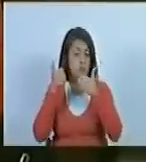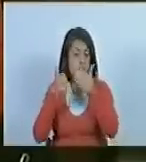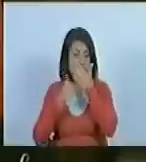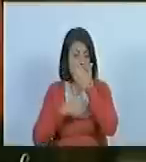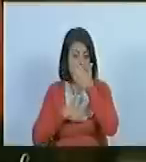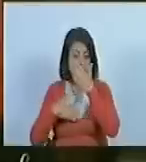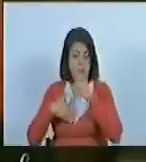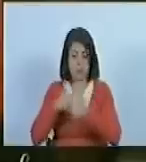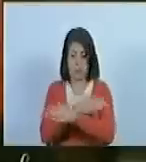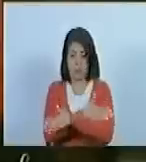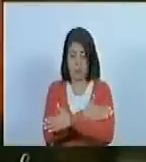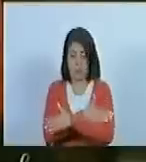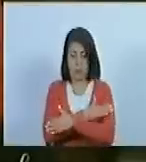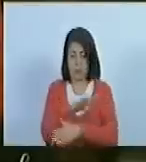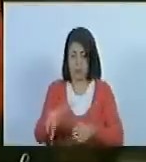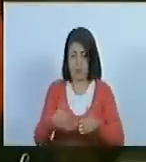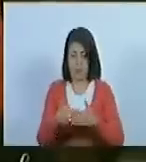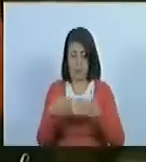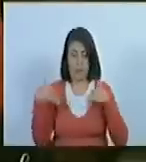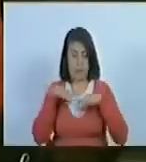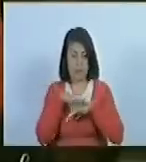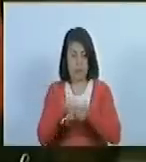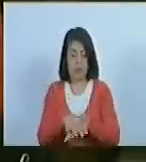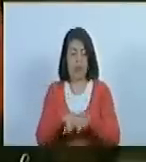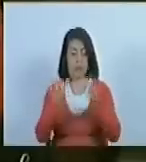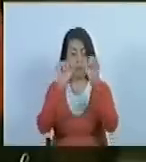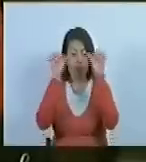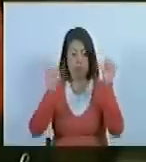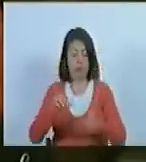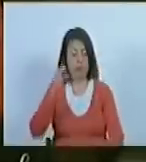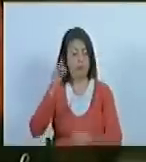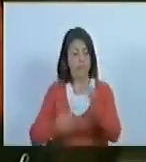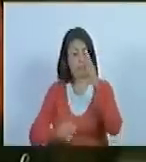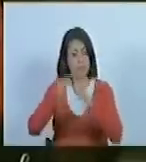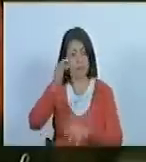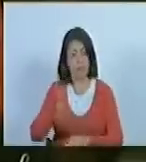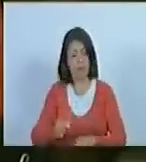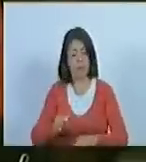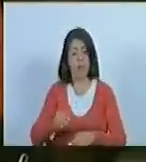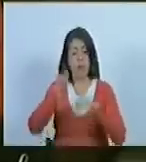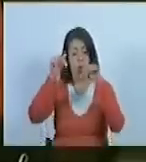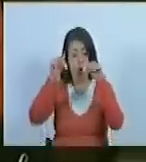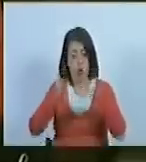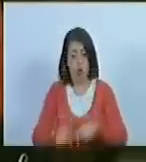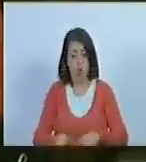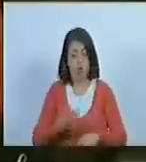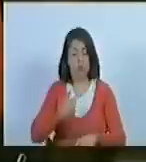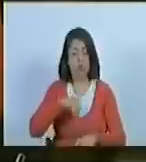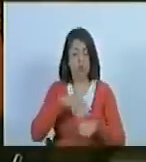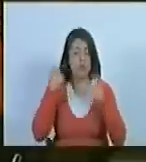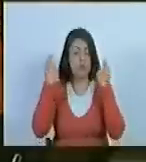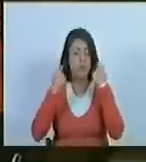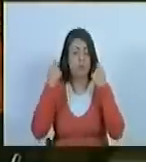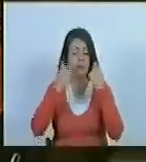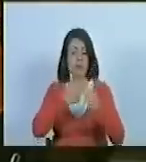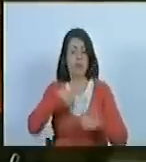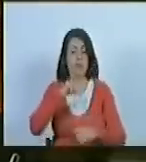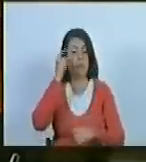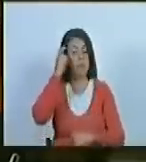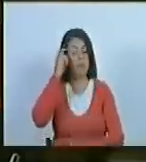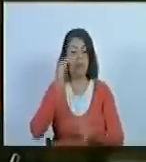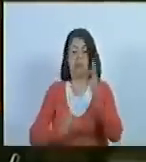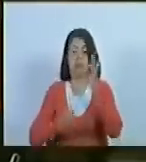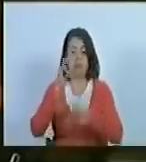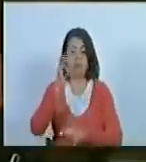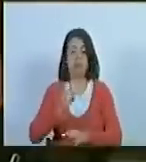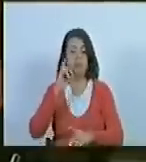quiero felicitar a todos los integrantes del sistema de justicia, y por eso hoy nosotros celebramos nuestro Día del Abogado